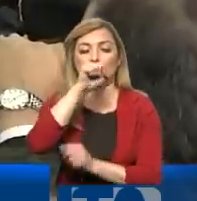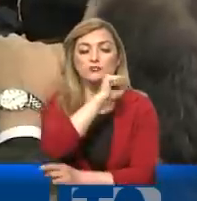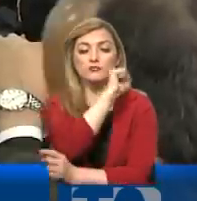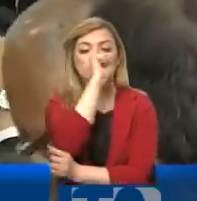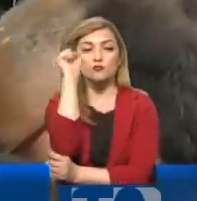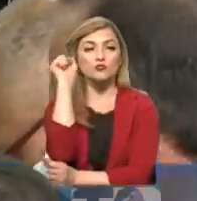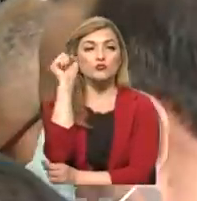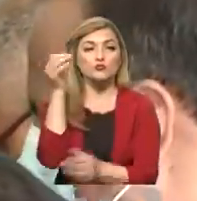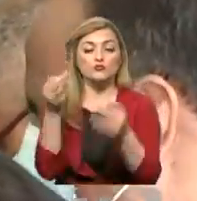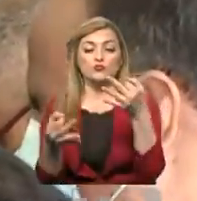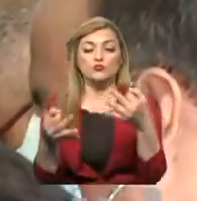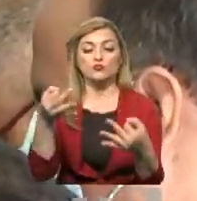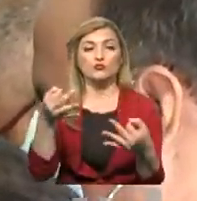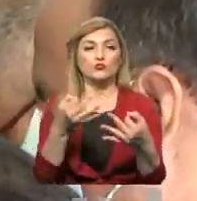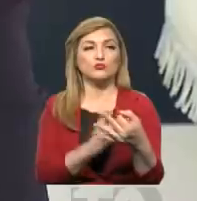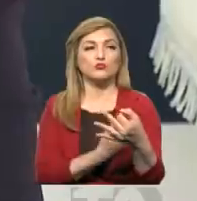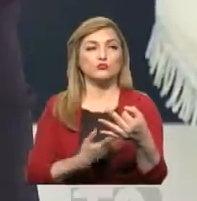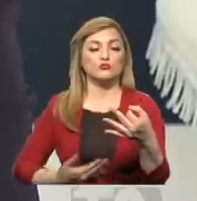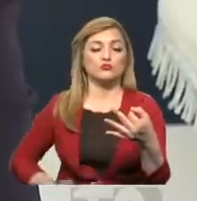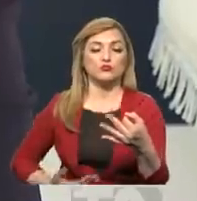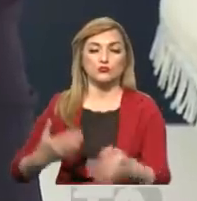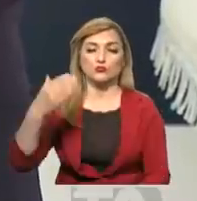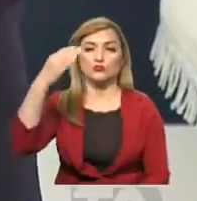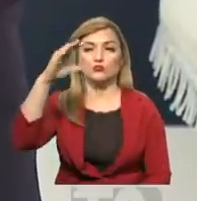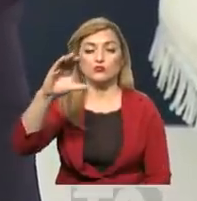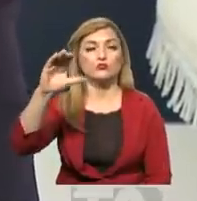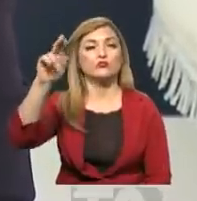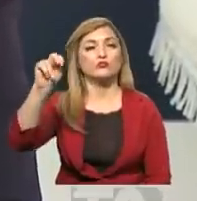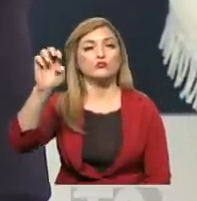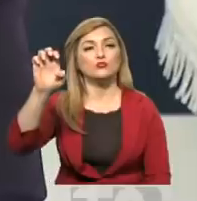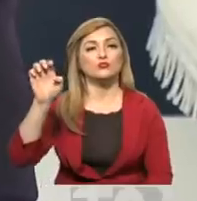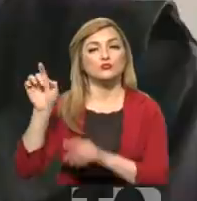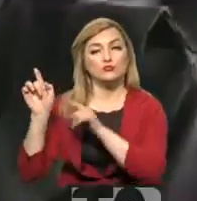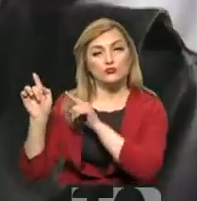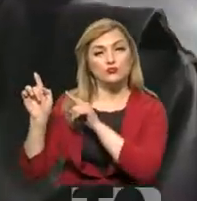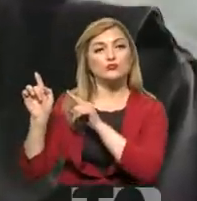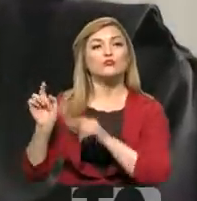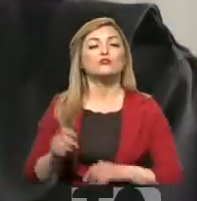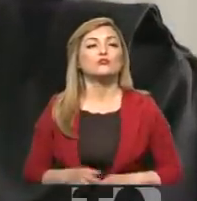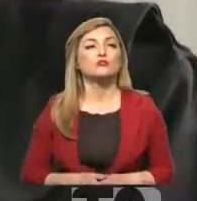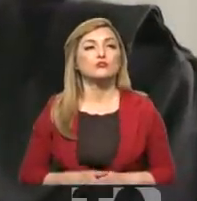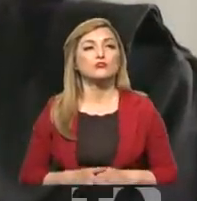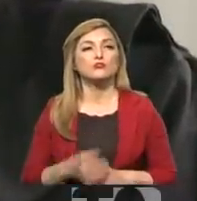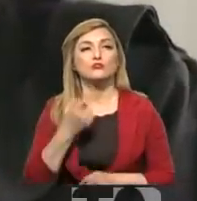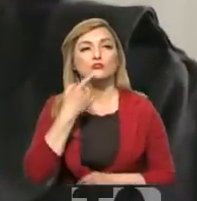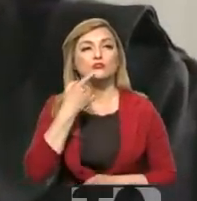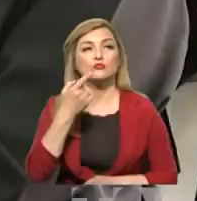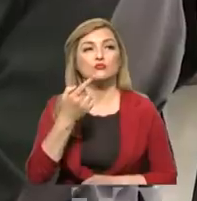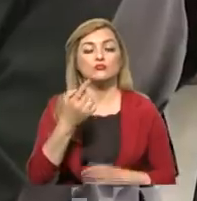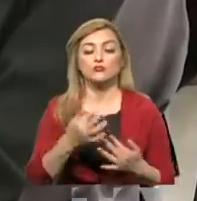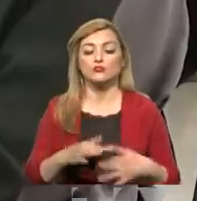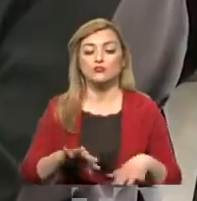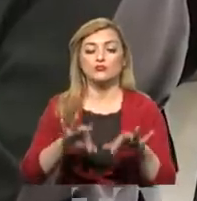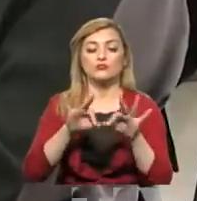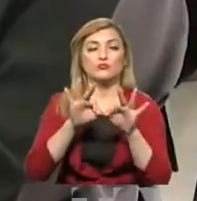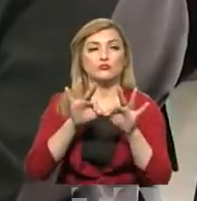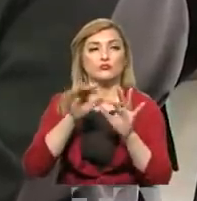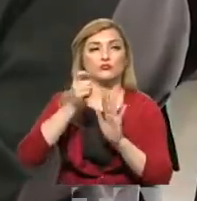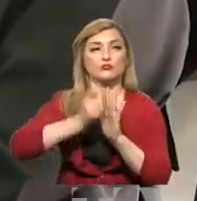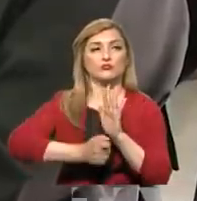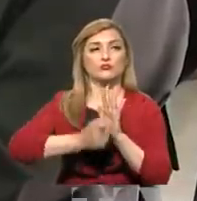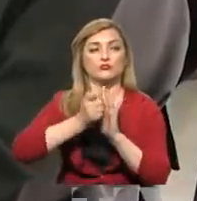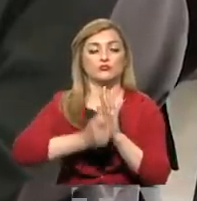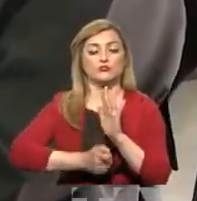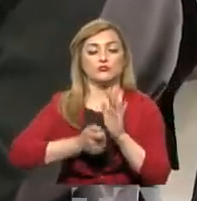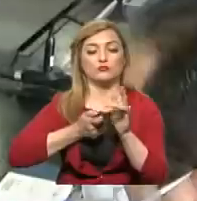justicia. En base a ello, la presidenta del Consejo de la Judicatura, María del Carmen Maldonado, insistió en el papel que cumplen los magistrados para